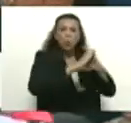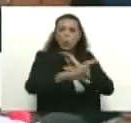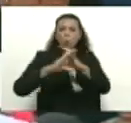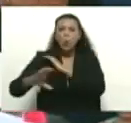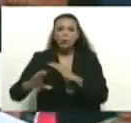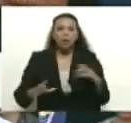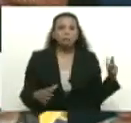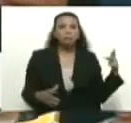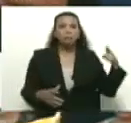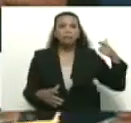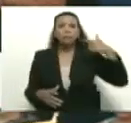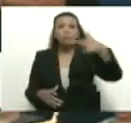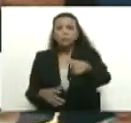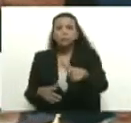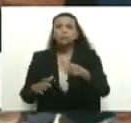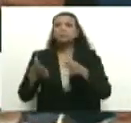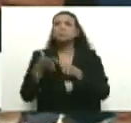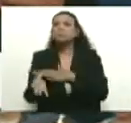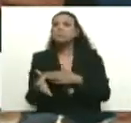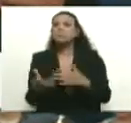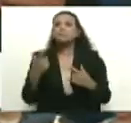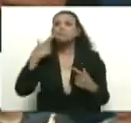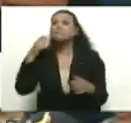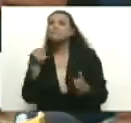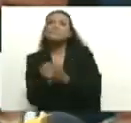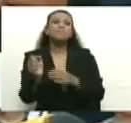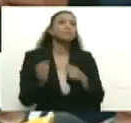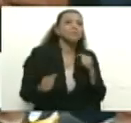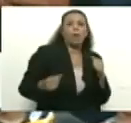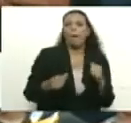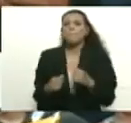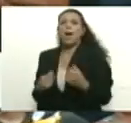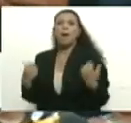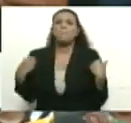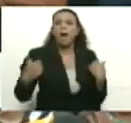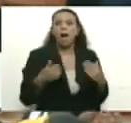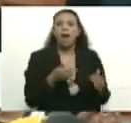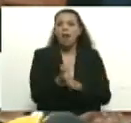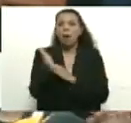llegan a un sitio con 5 autobuses y comienzan a atropellar a la gente que vive en el sector.